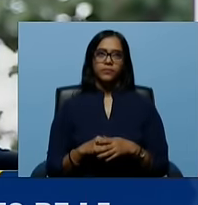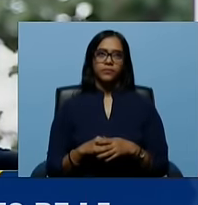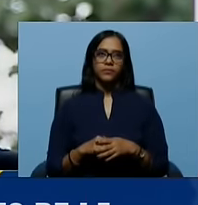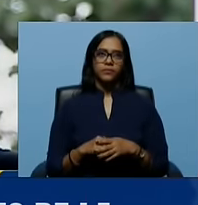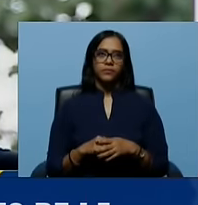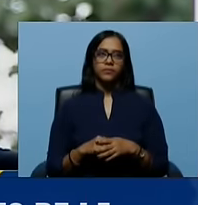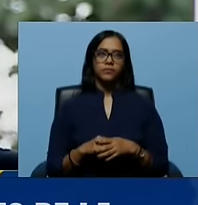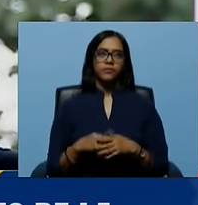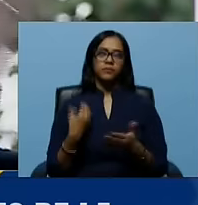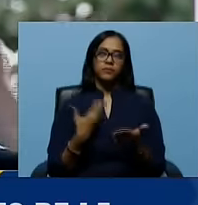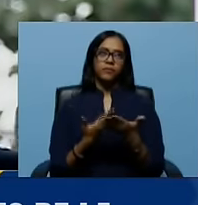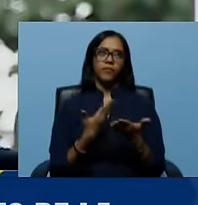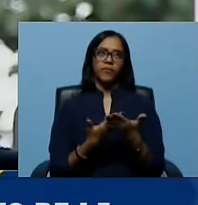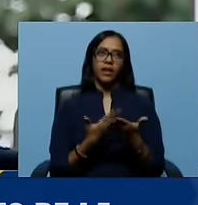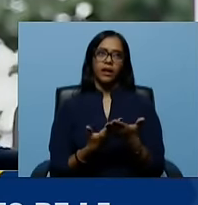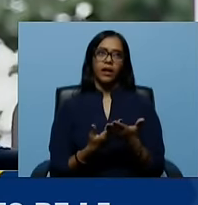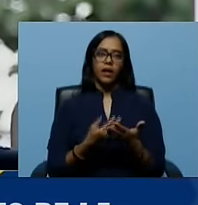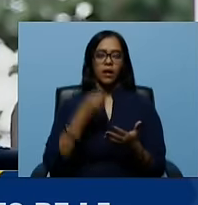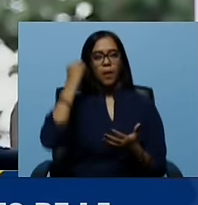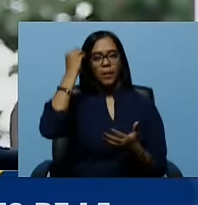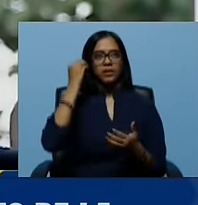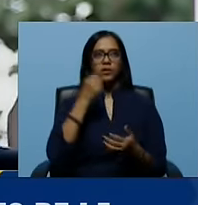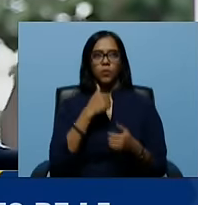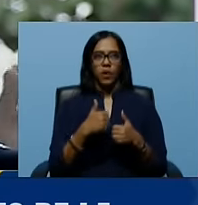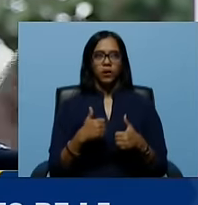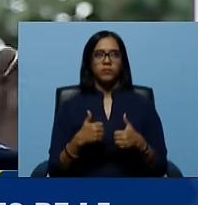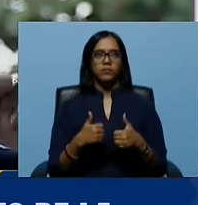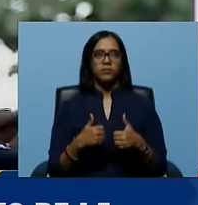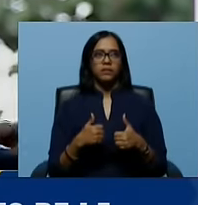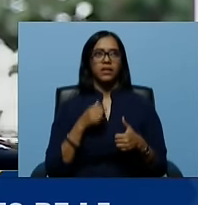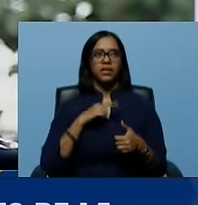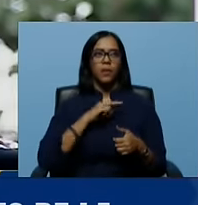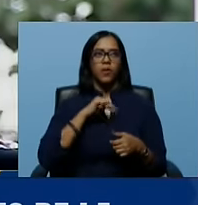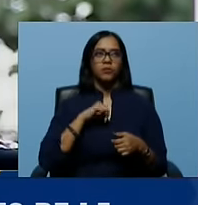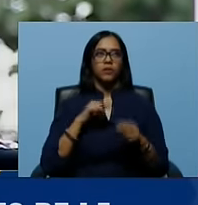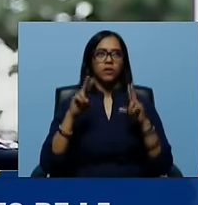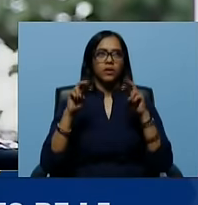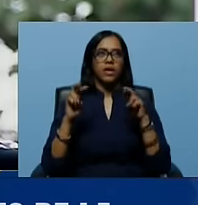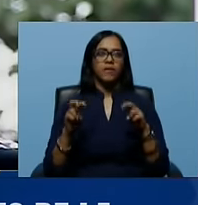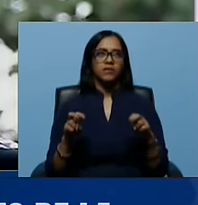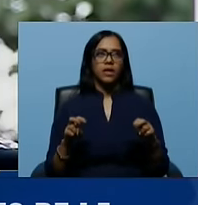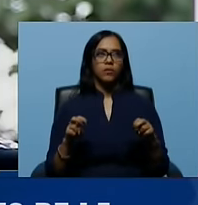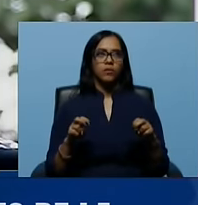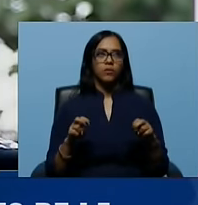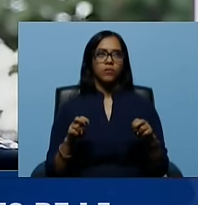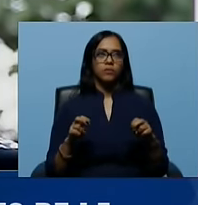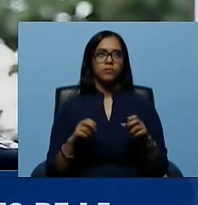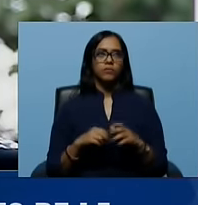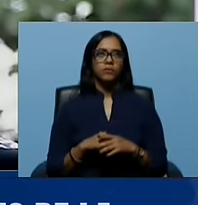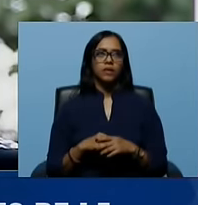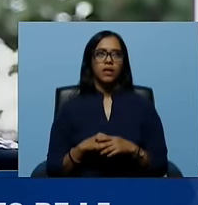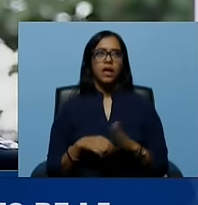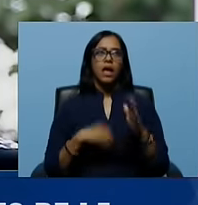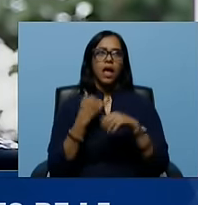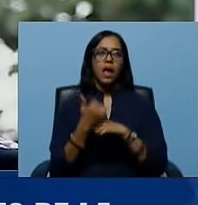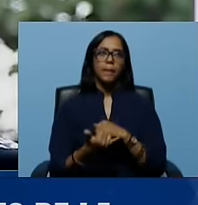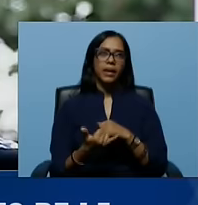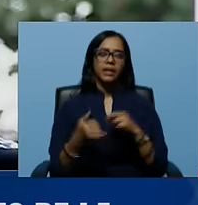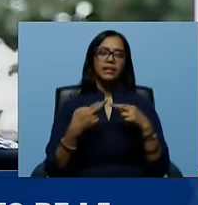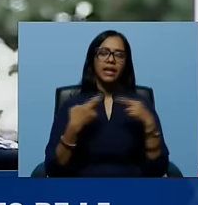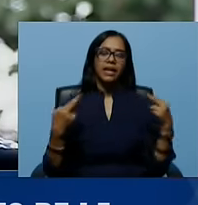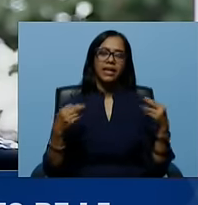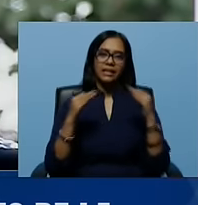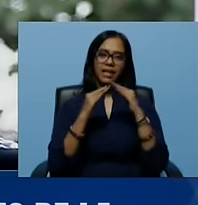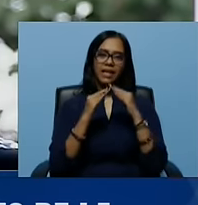Bueno, me han propuesto algo que me parece bueno. Estamos nosotros revisando el plan de la red de casas